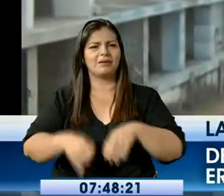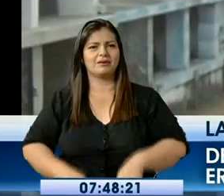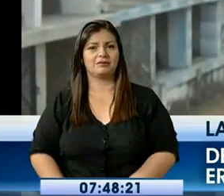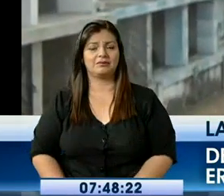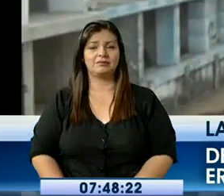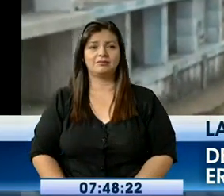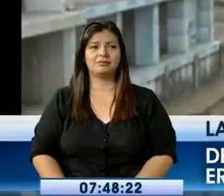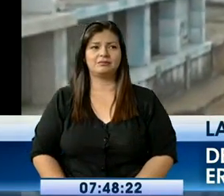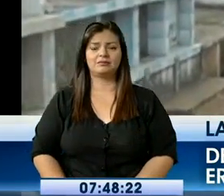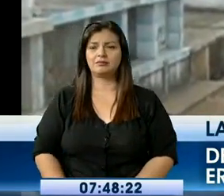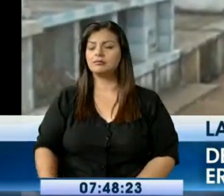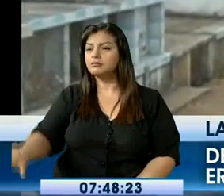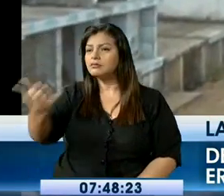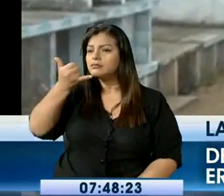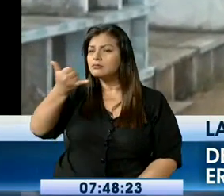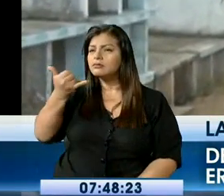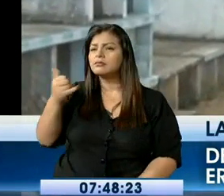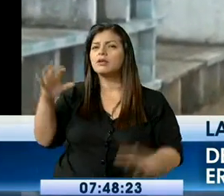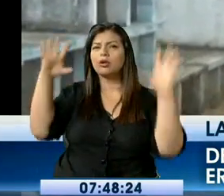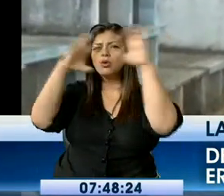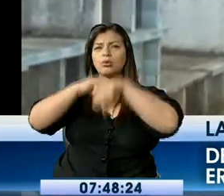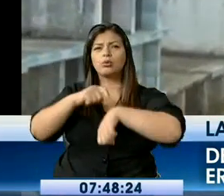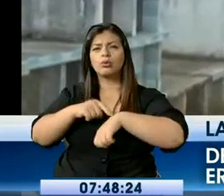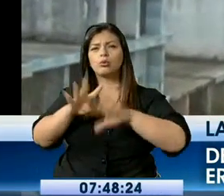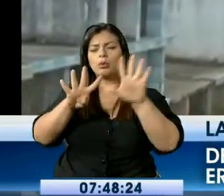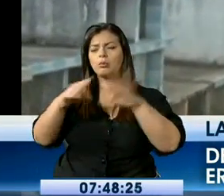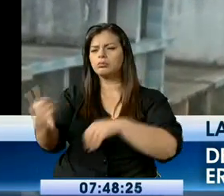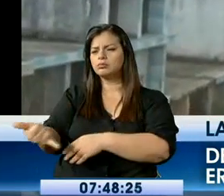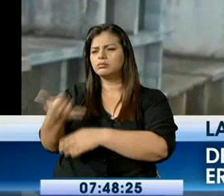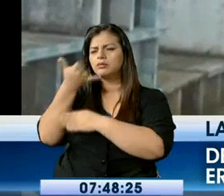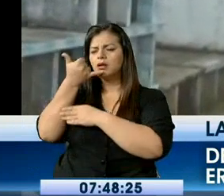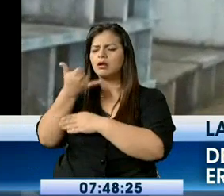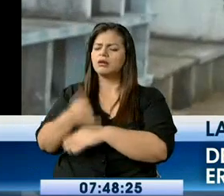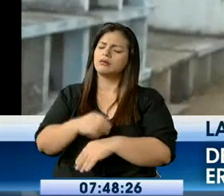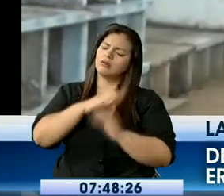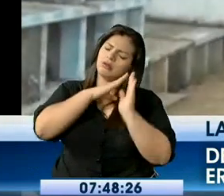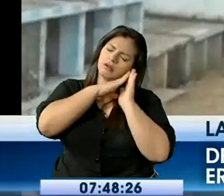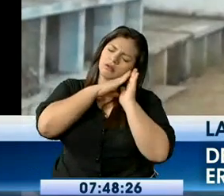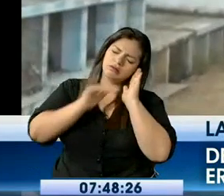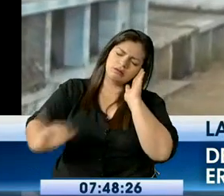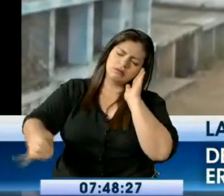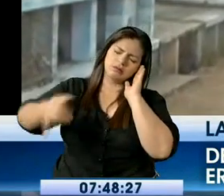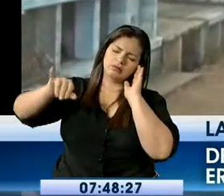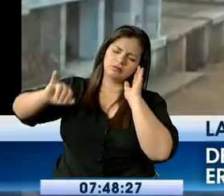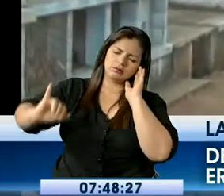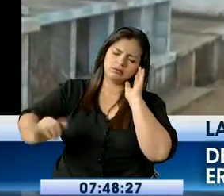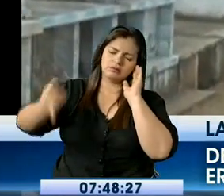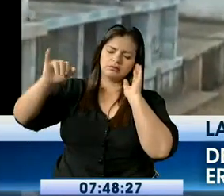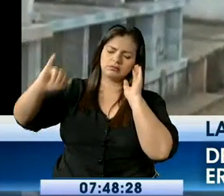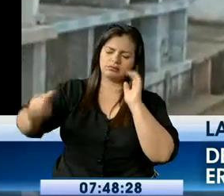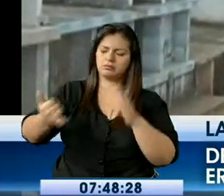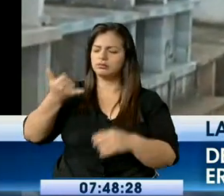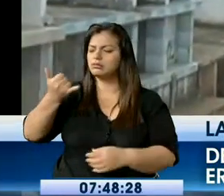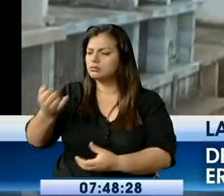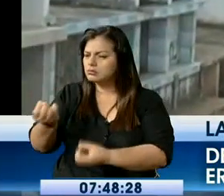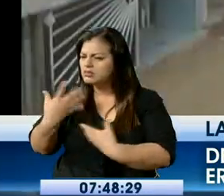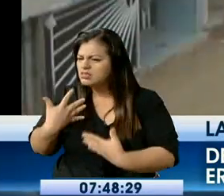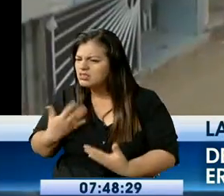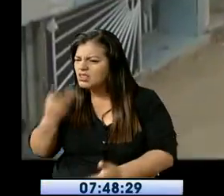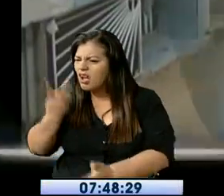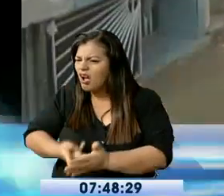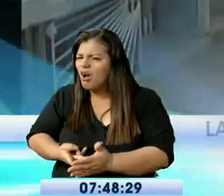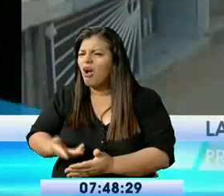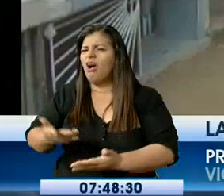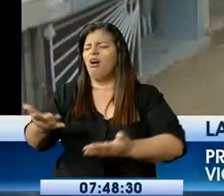de la noche. Yo ya estaba allá en mi casa. Yo de noche no hago guardia aquí. Yo trabajo en el día nomás.